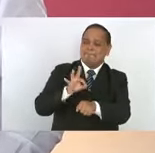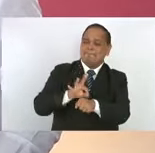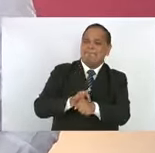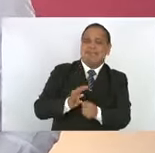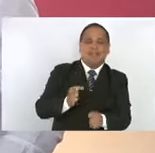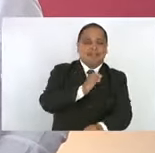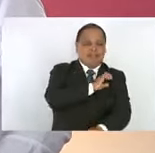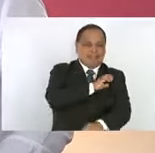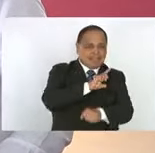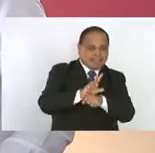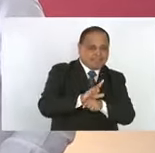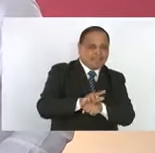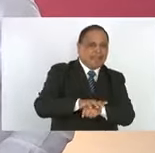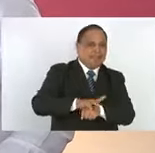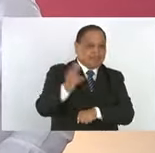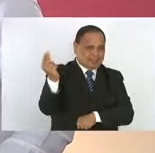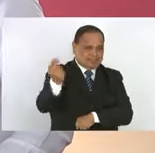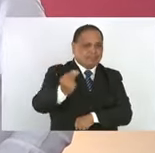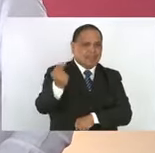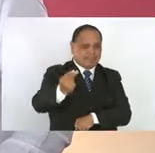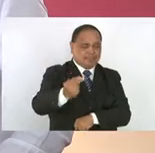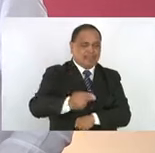los especialistas que requiere.